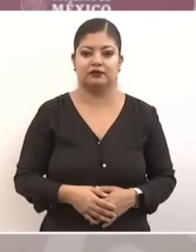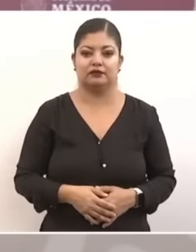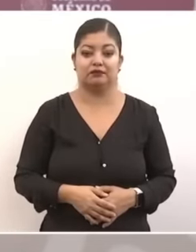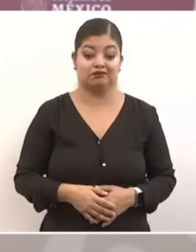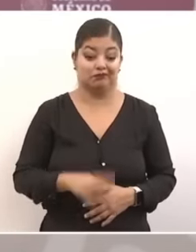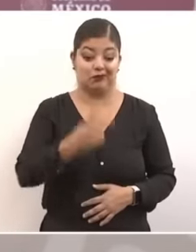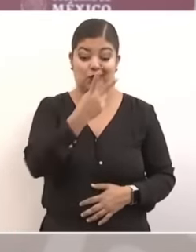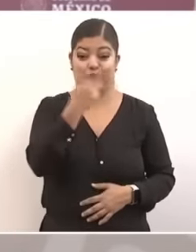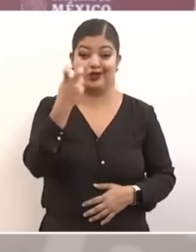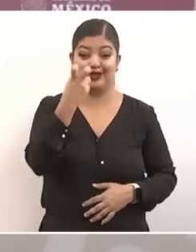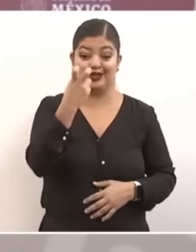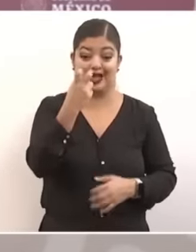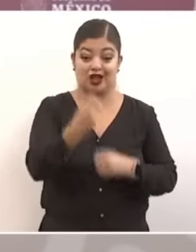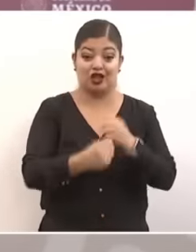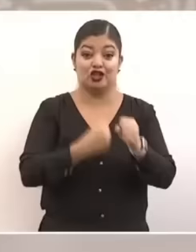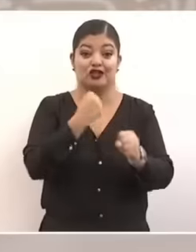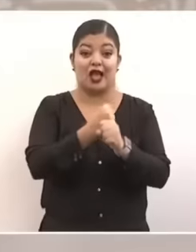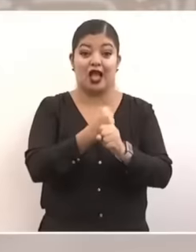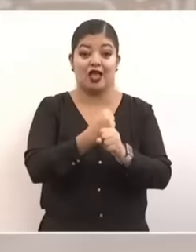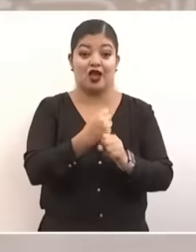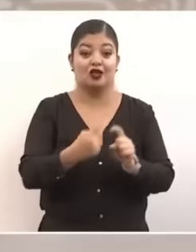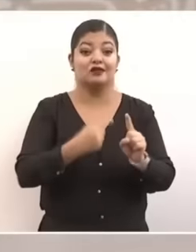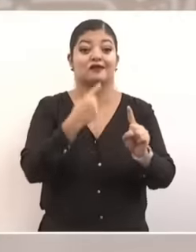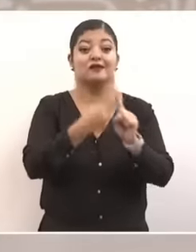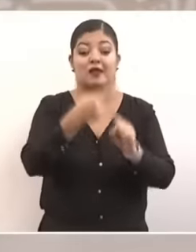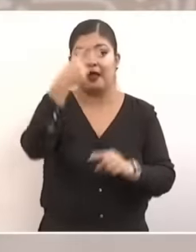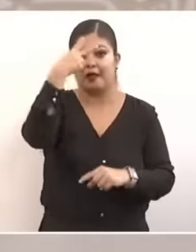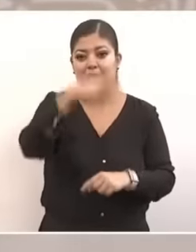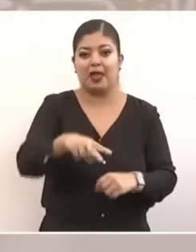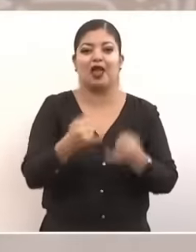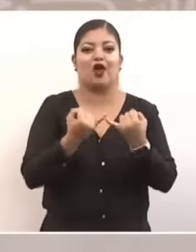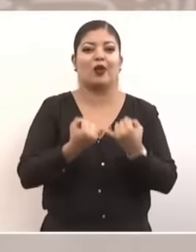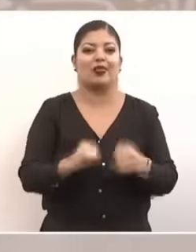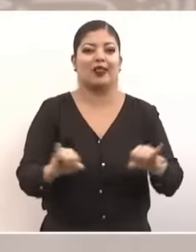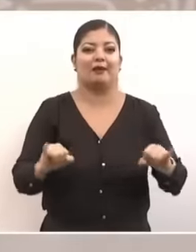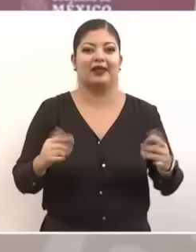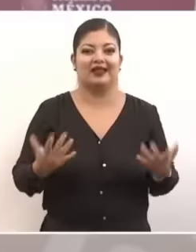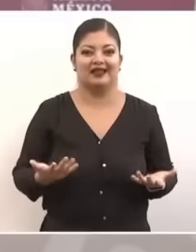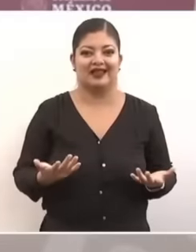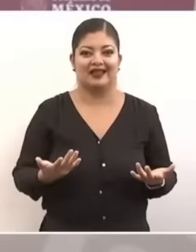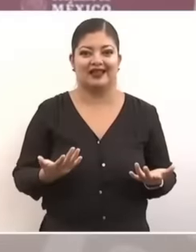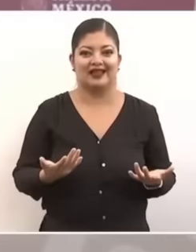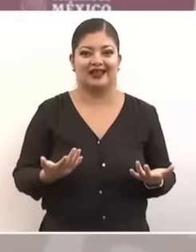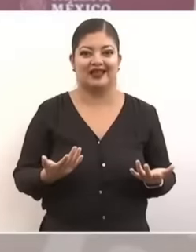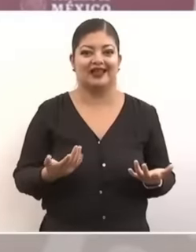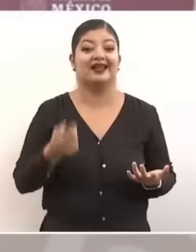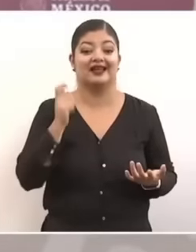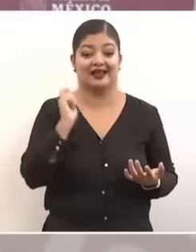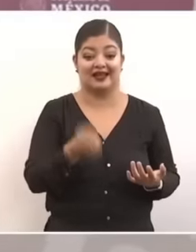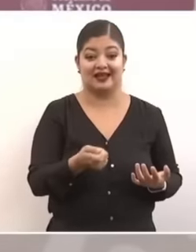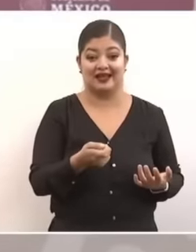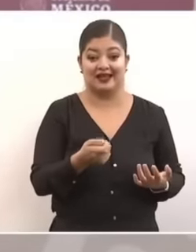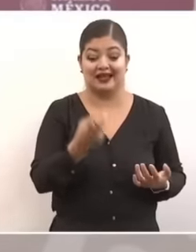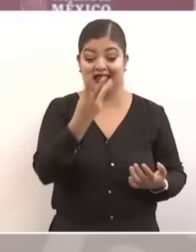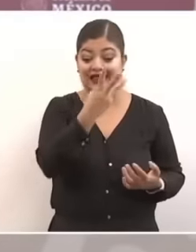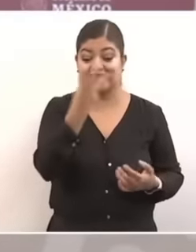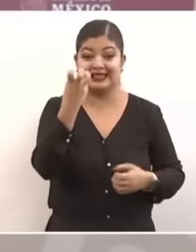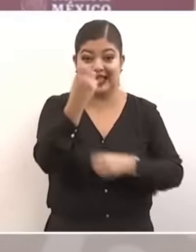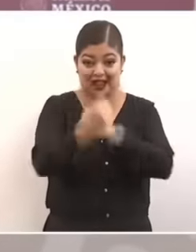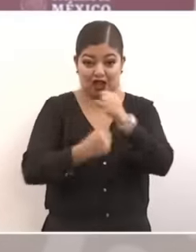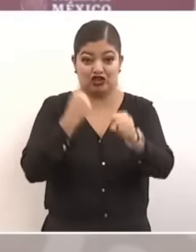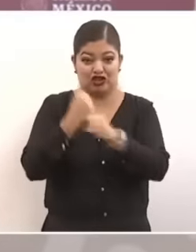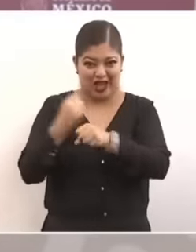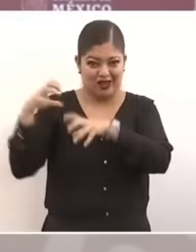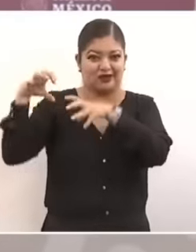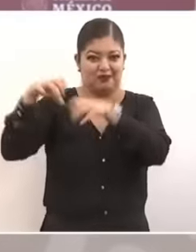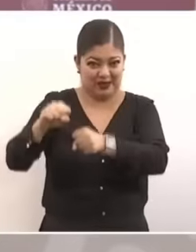200 años del México independiente, es decir, en 300 años de